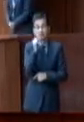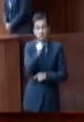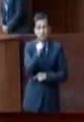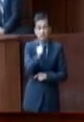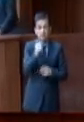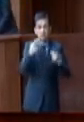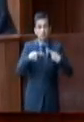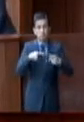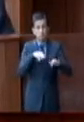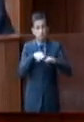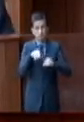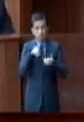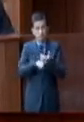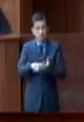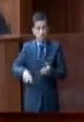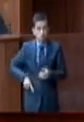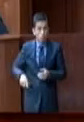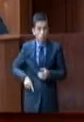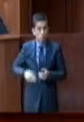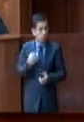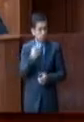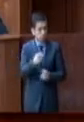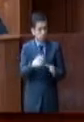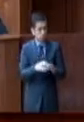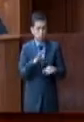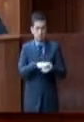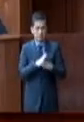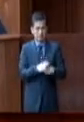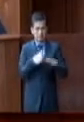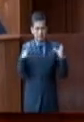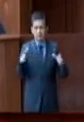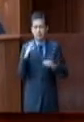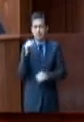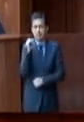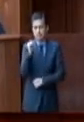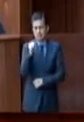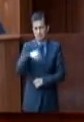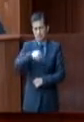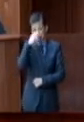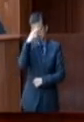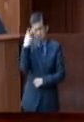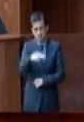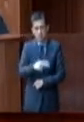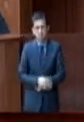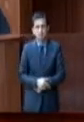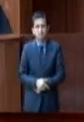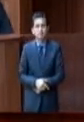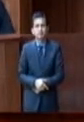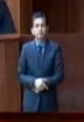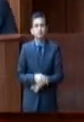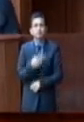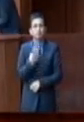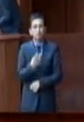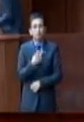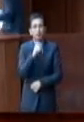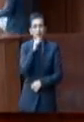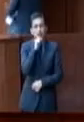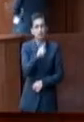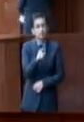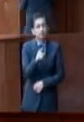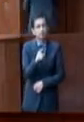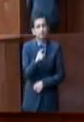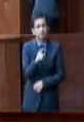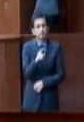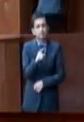del estado es decir uno de los sindicatos más grandes del país y que además tiene que la connotación